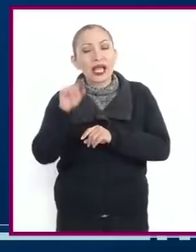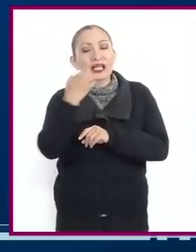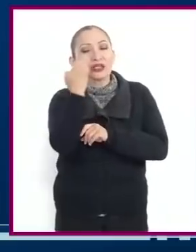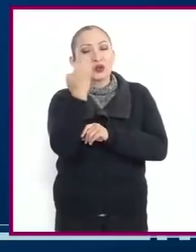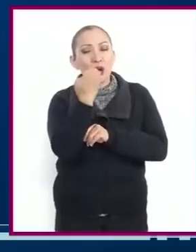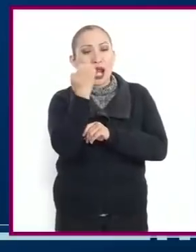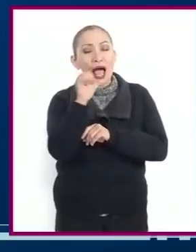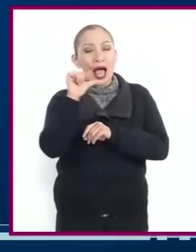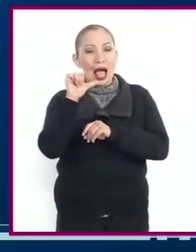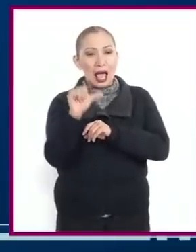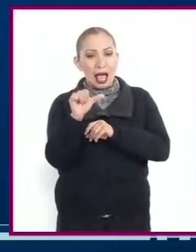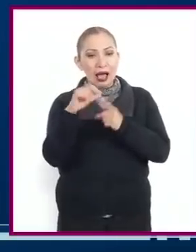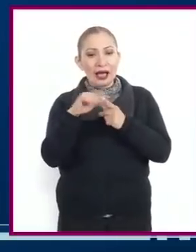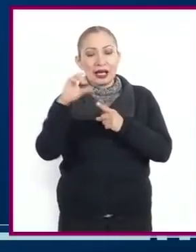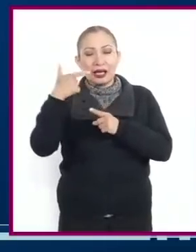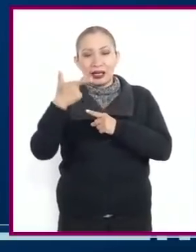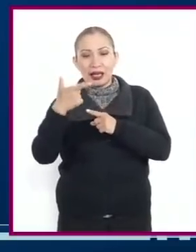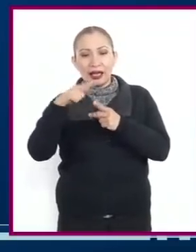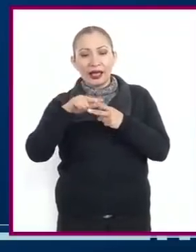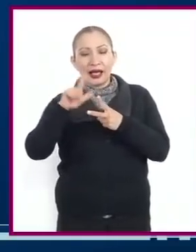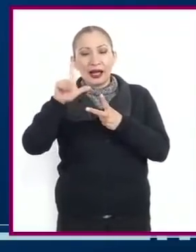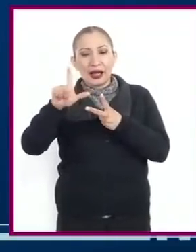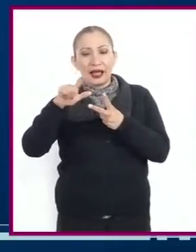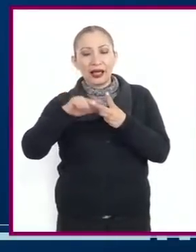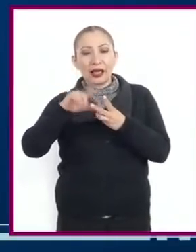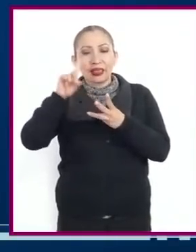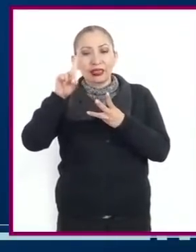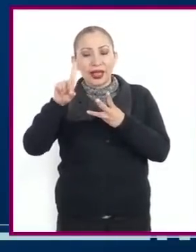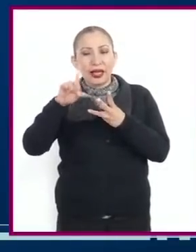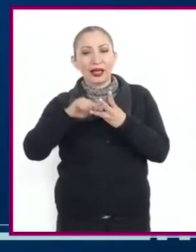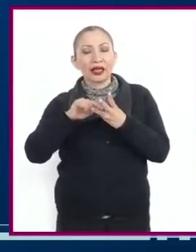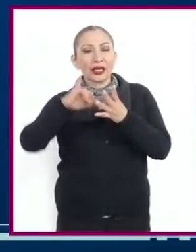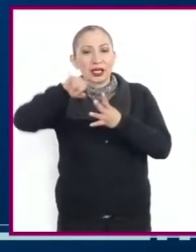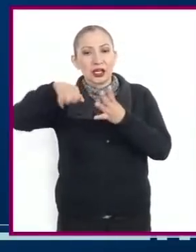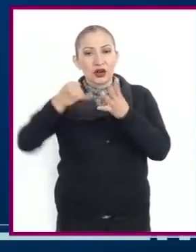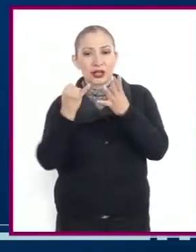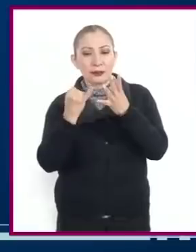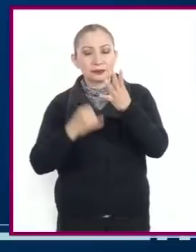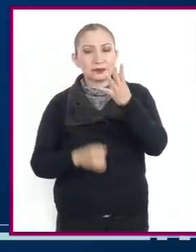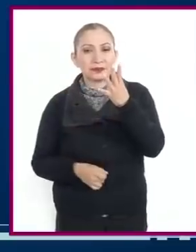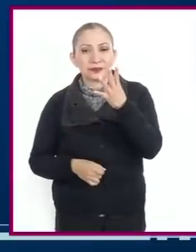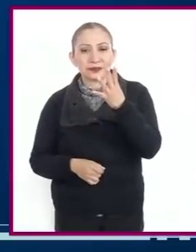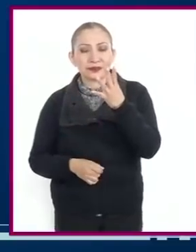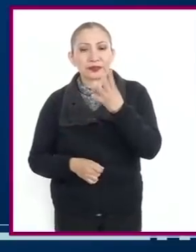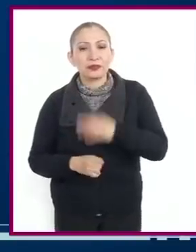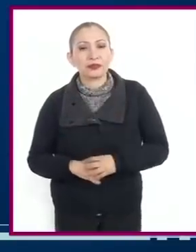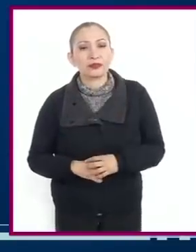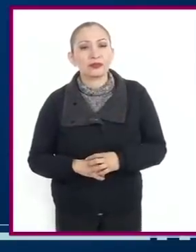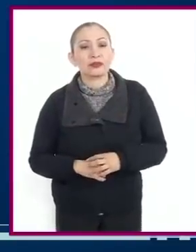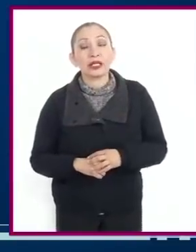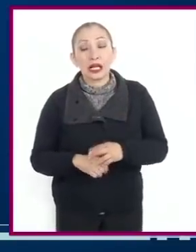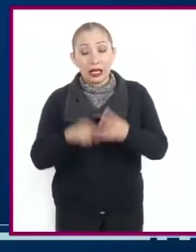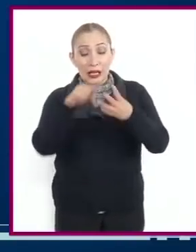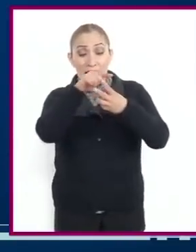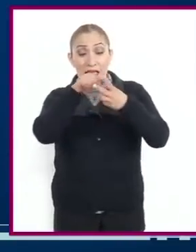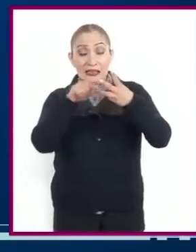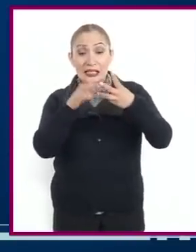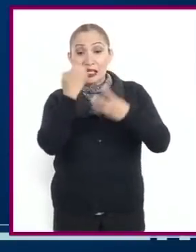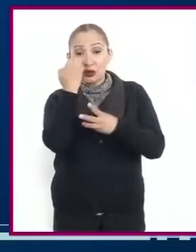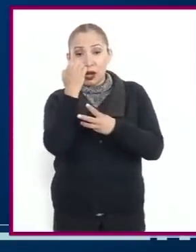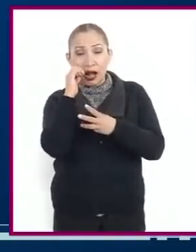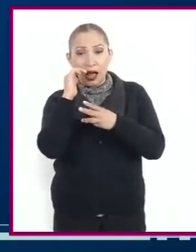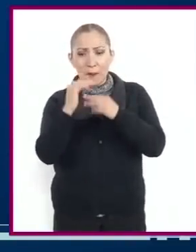las escuelas A, G, L, D, J. Y 3 de ellas